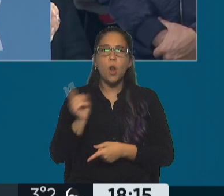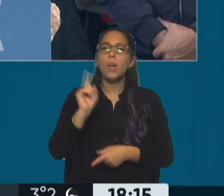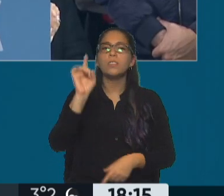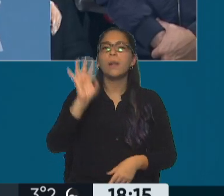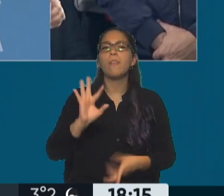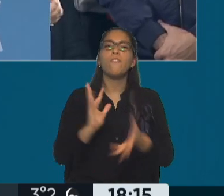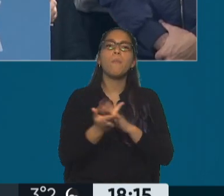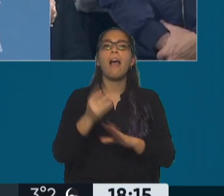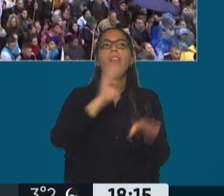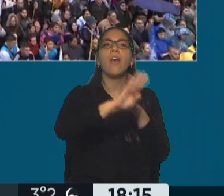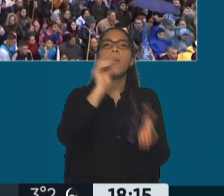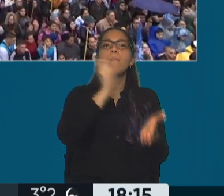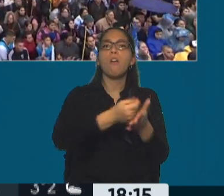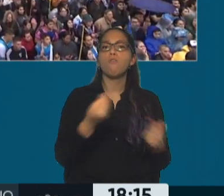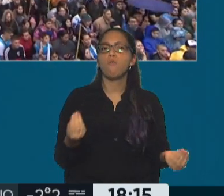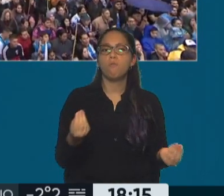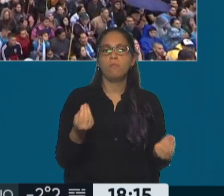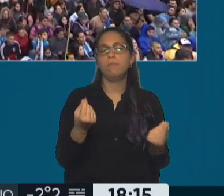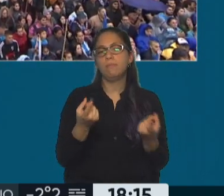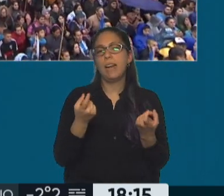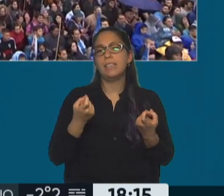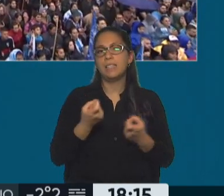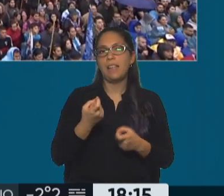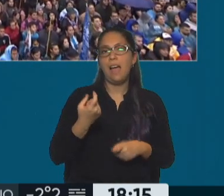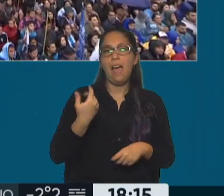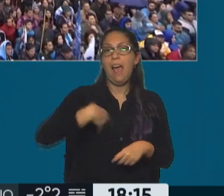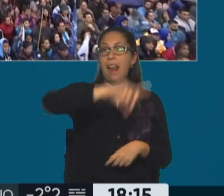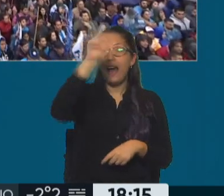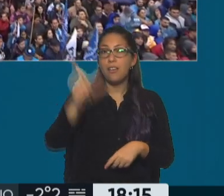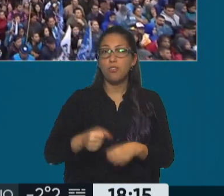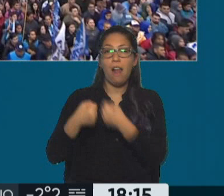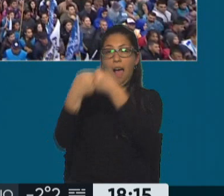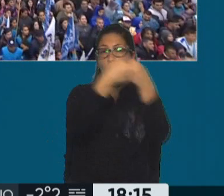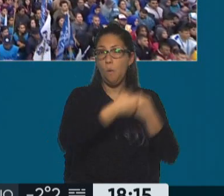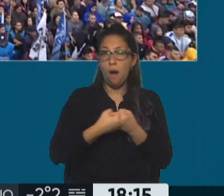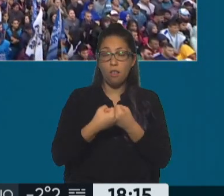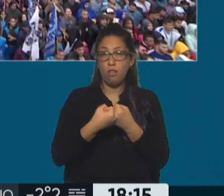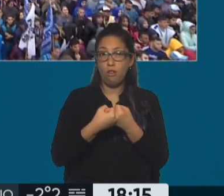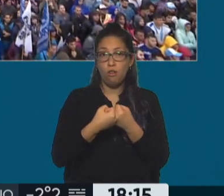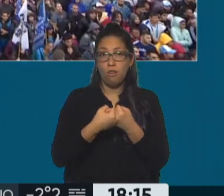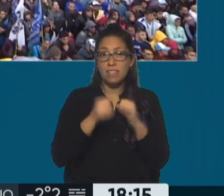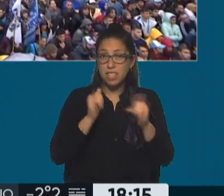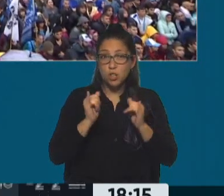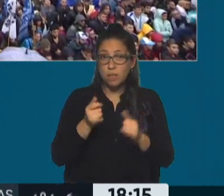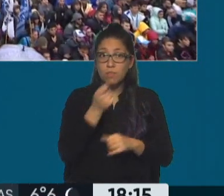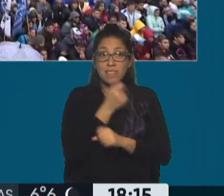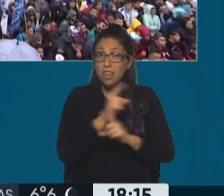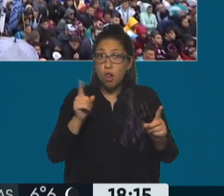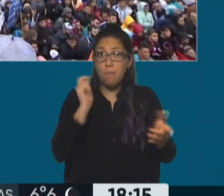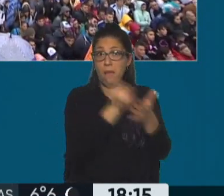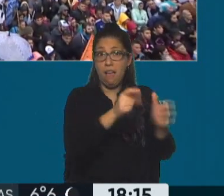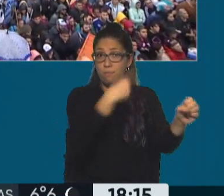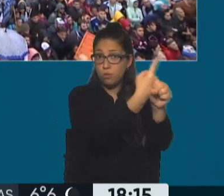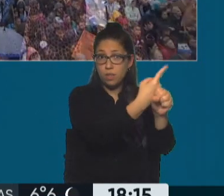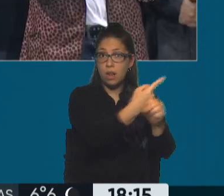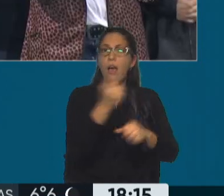por supuesto si no hay un acuerdo nacional es imposible pagarla, dejémonos de joder, es imposible pagarlo. Cuando ella dice